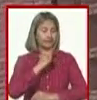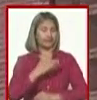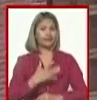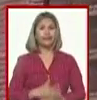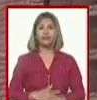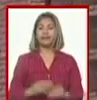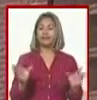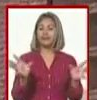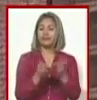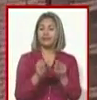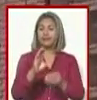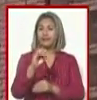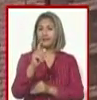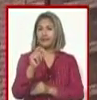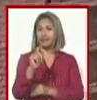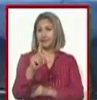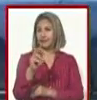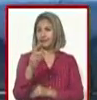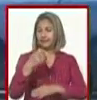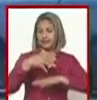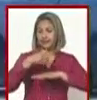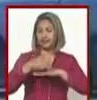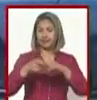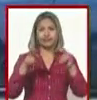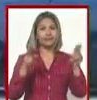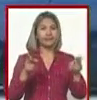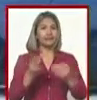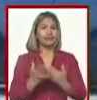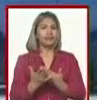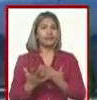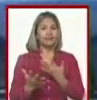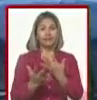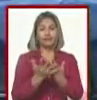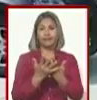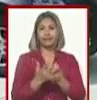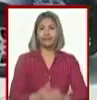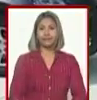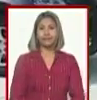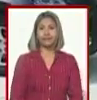Mediante una audiencia de medidas cautelares, fue enviado de manera preventiva al penal de Palmasola.